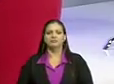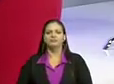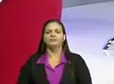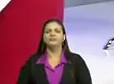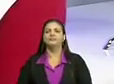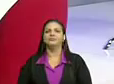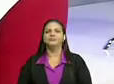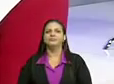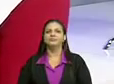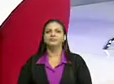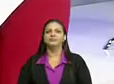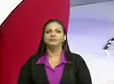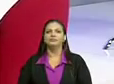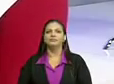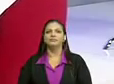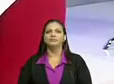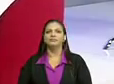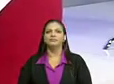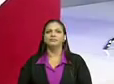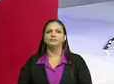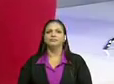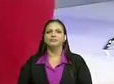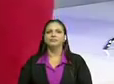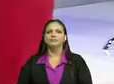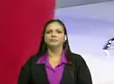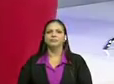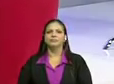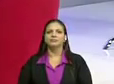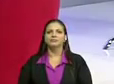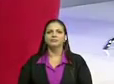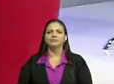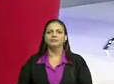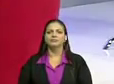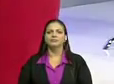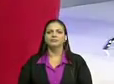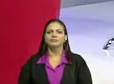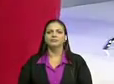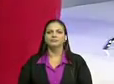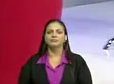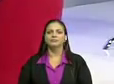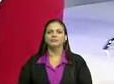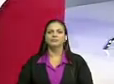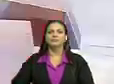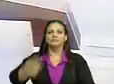sobre 10. En este año 20 sobre 20. Por supuesto. 20-20. Y volvemos ya mismo.